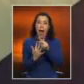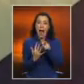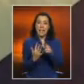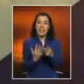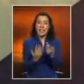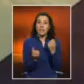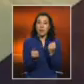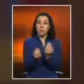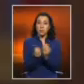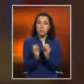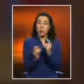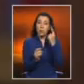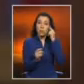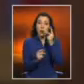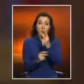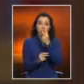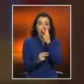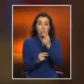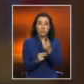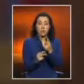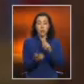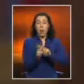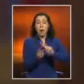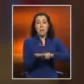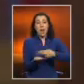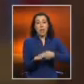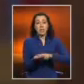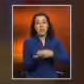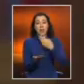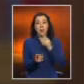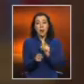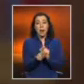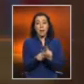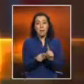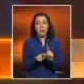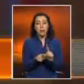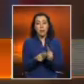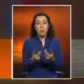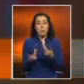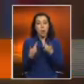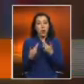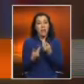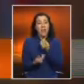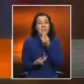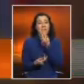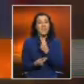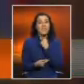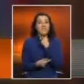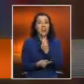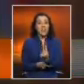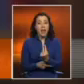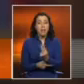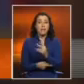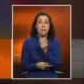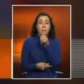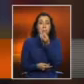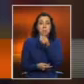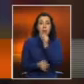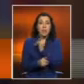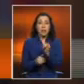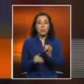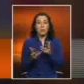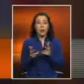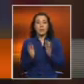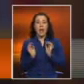alternativas académicas, pero se encontró con una pesadilla. Partió molestándome verbalmente, después con los